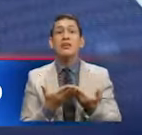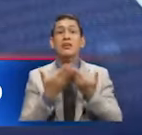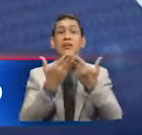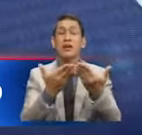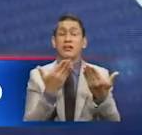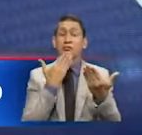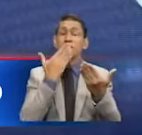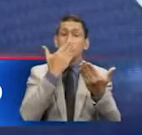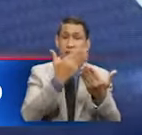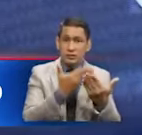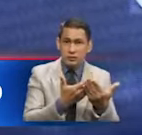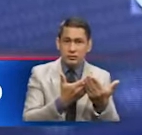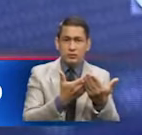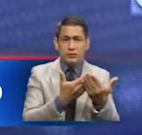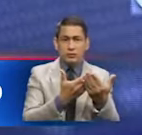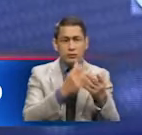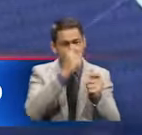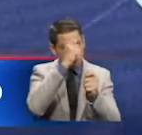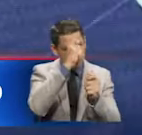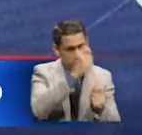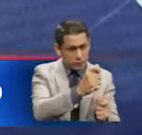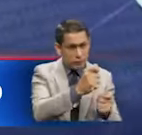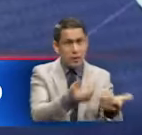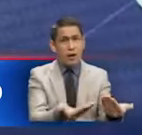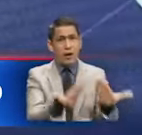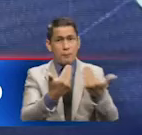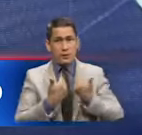el reconocimiento que me ha hecho.